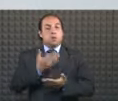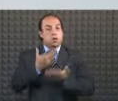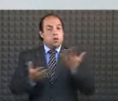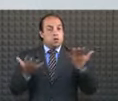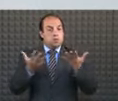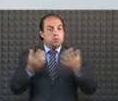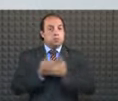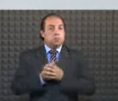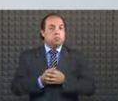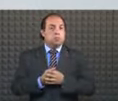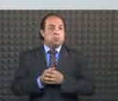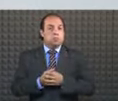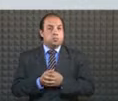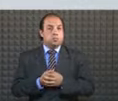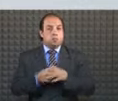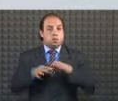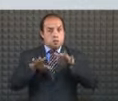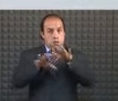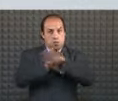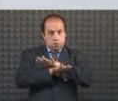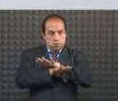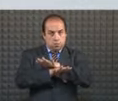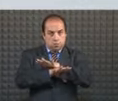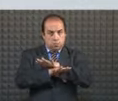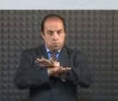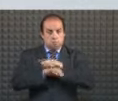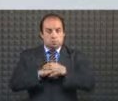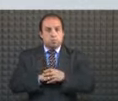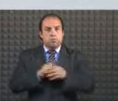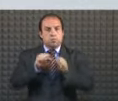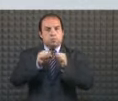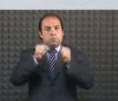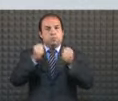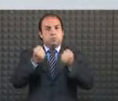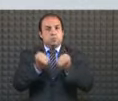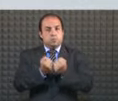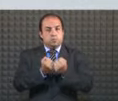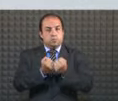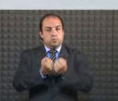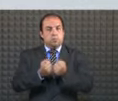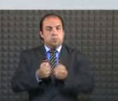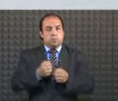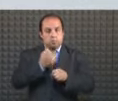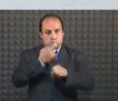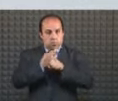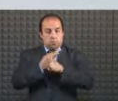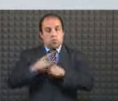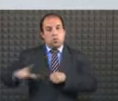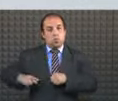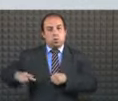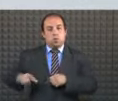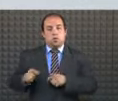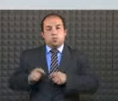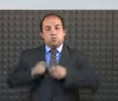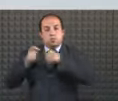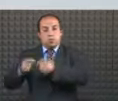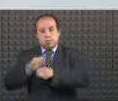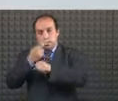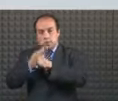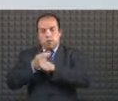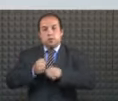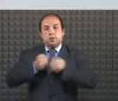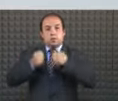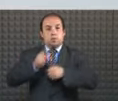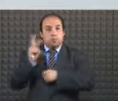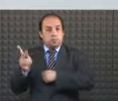haciendo este cambio del sistema de la Secretaría de Gobierno a la Secretaría de Seguridad Pública, pues